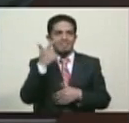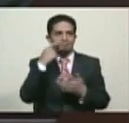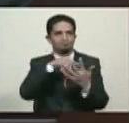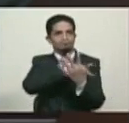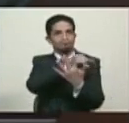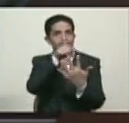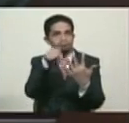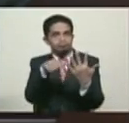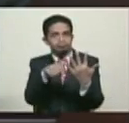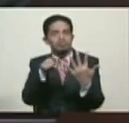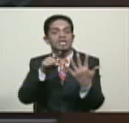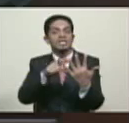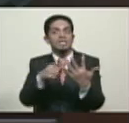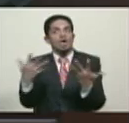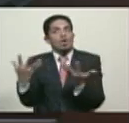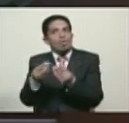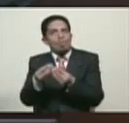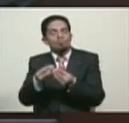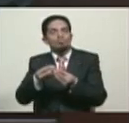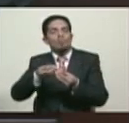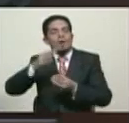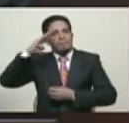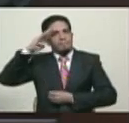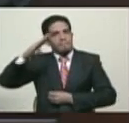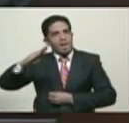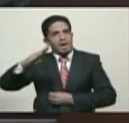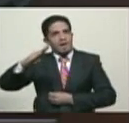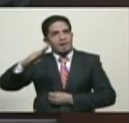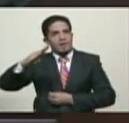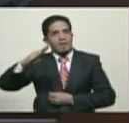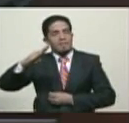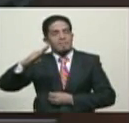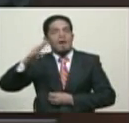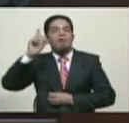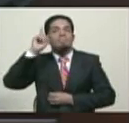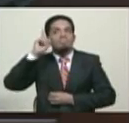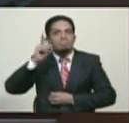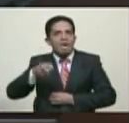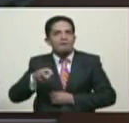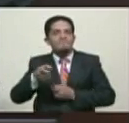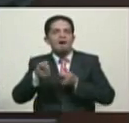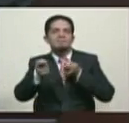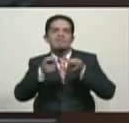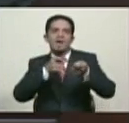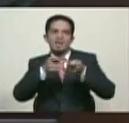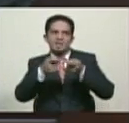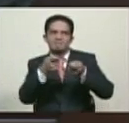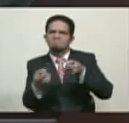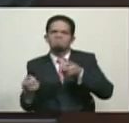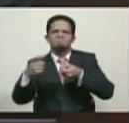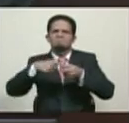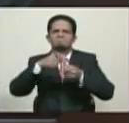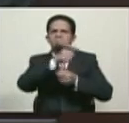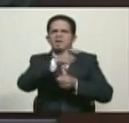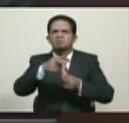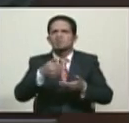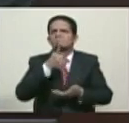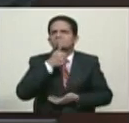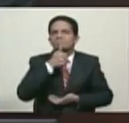nuestra heroica Fuerza Armada Nacional Bolivariana, debe ser dirigido e integrado por hombres y